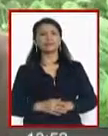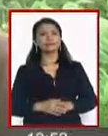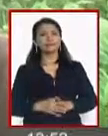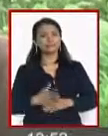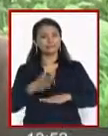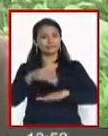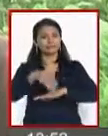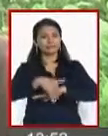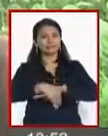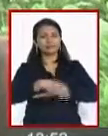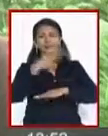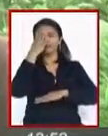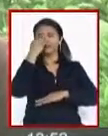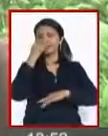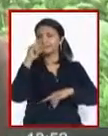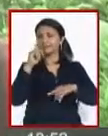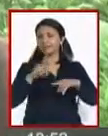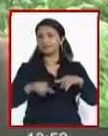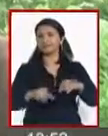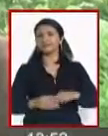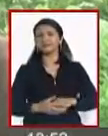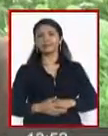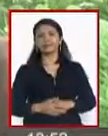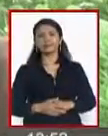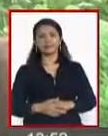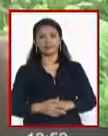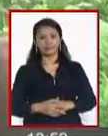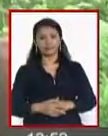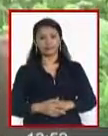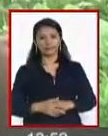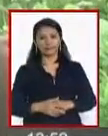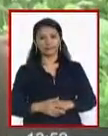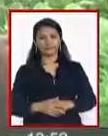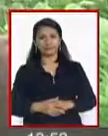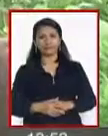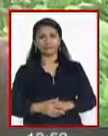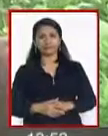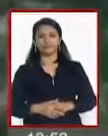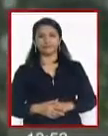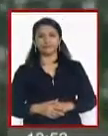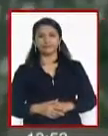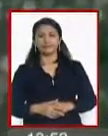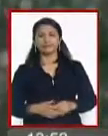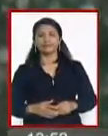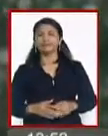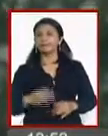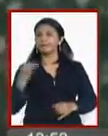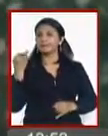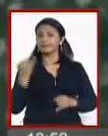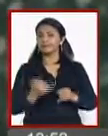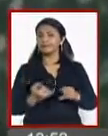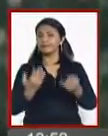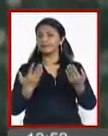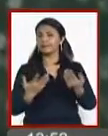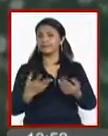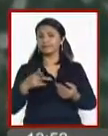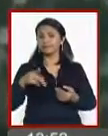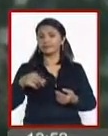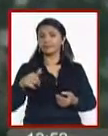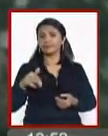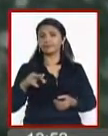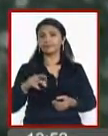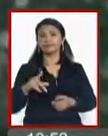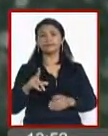y esa noche tuve unas pesadillas muy graves, muy fuertes, demasiado fuertes, que marcaron toda mi vida, ¿no? Y por último están las parasomnias